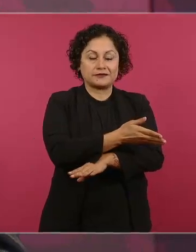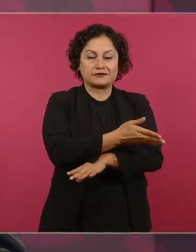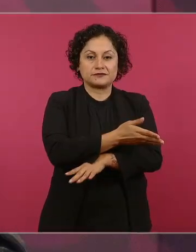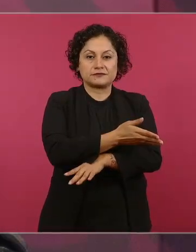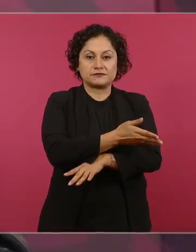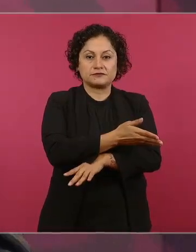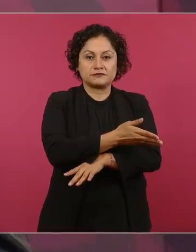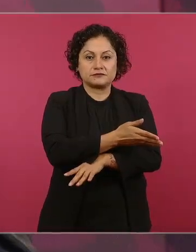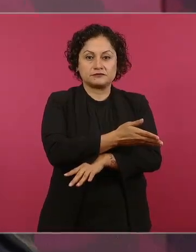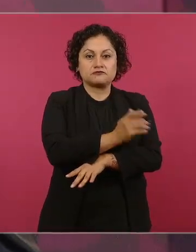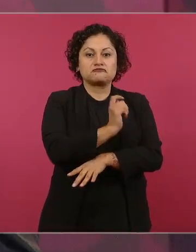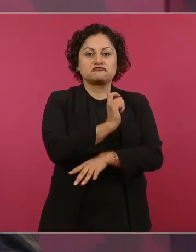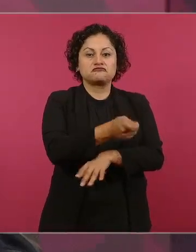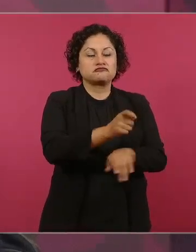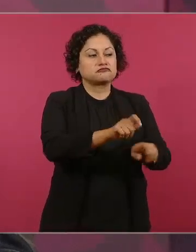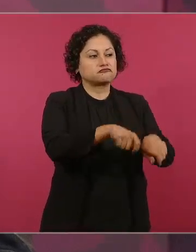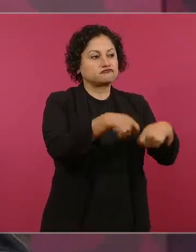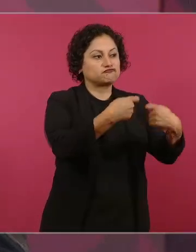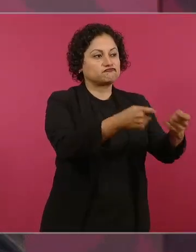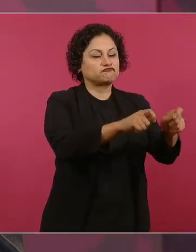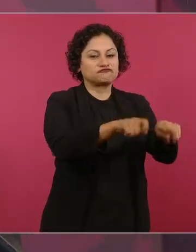por pedazos,